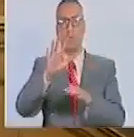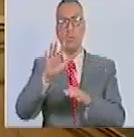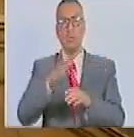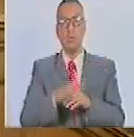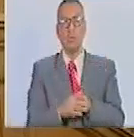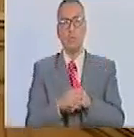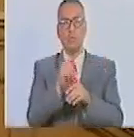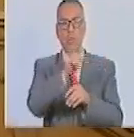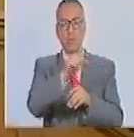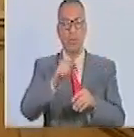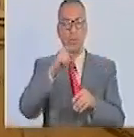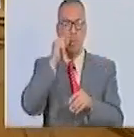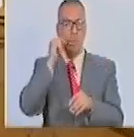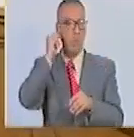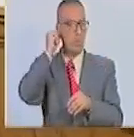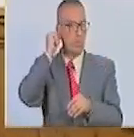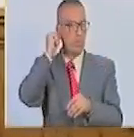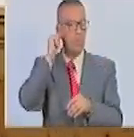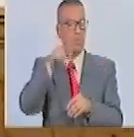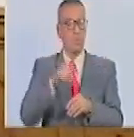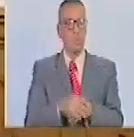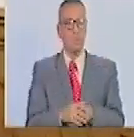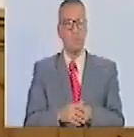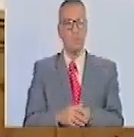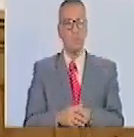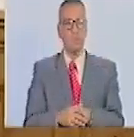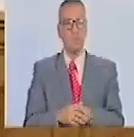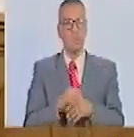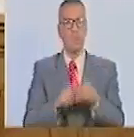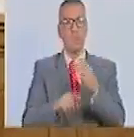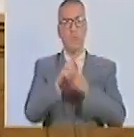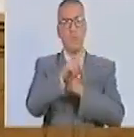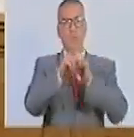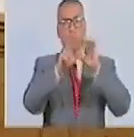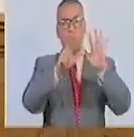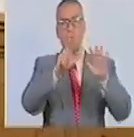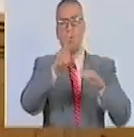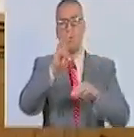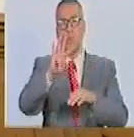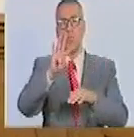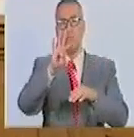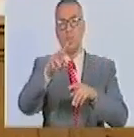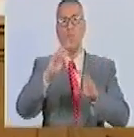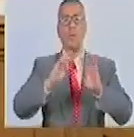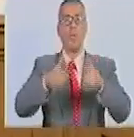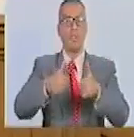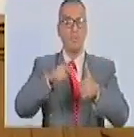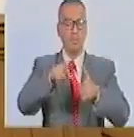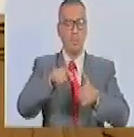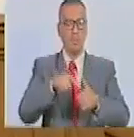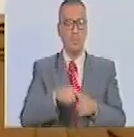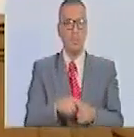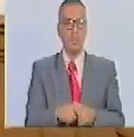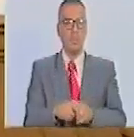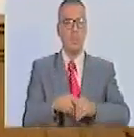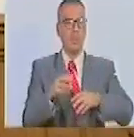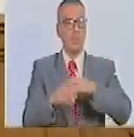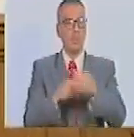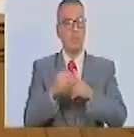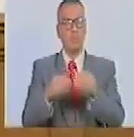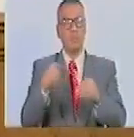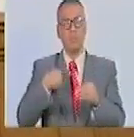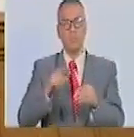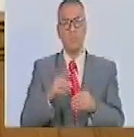175 ciudadanos y ciudadanas de los 184 que inicialmente se